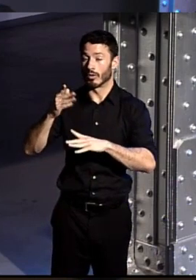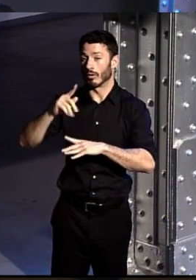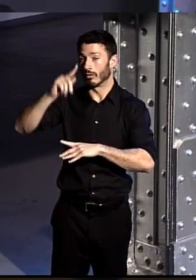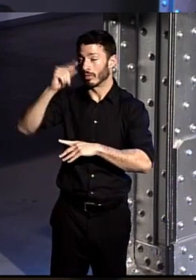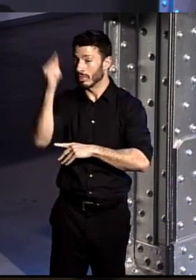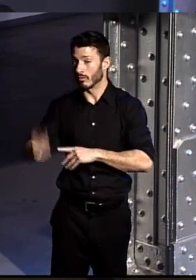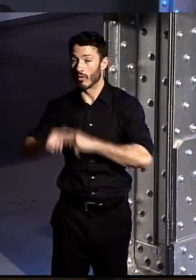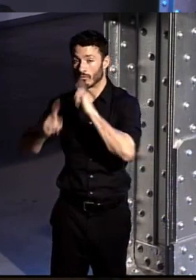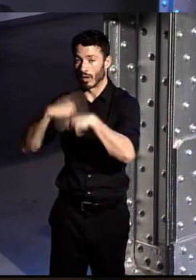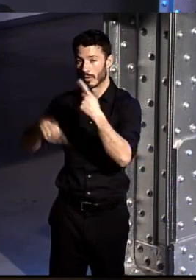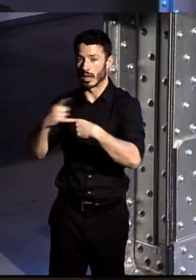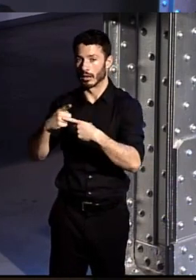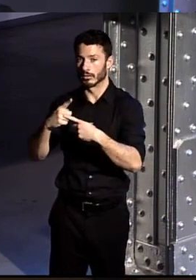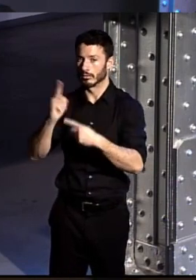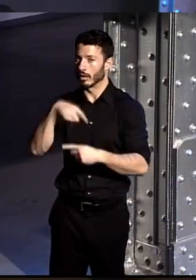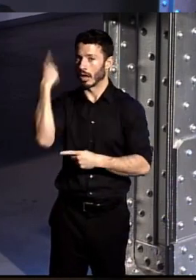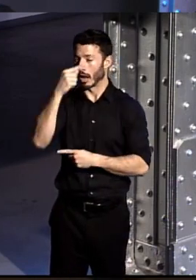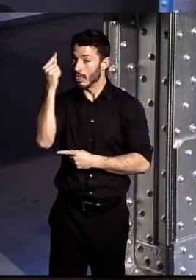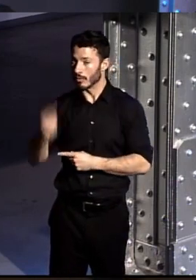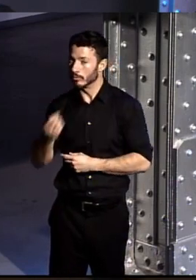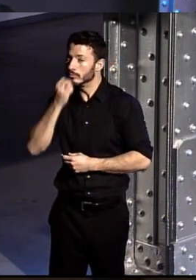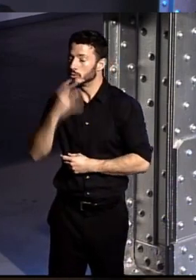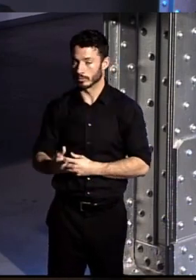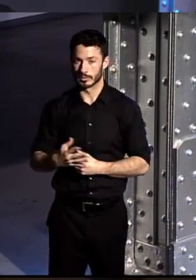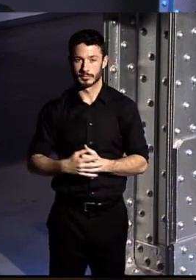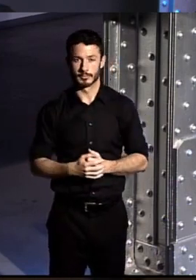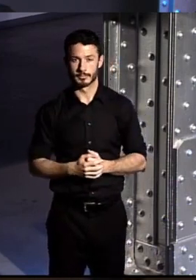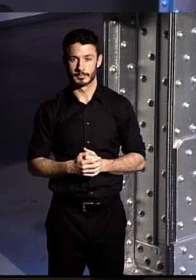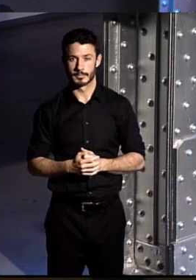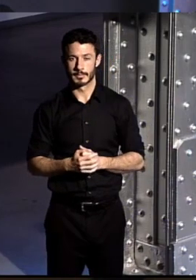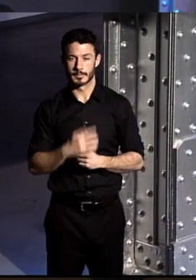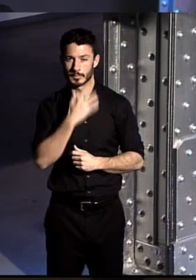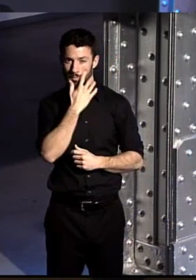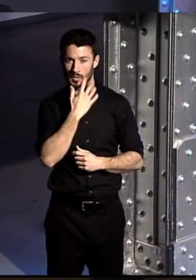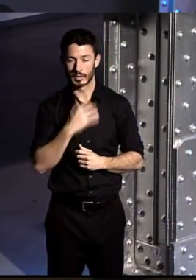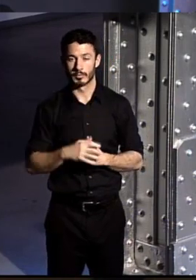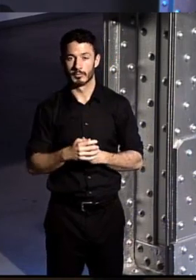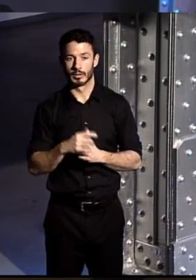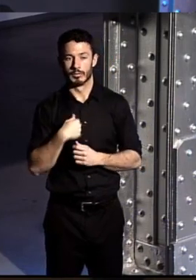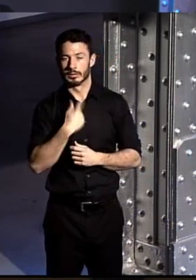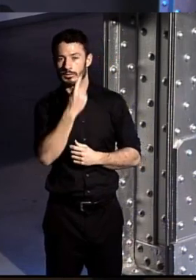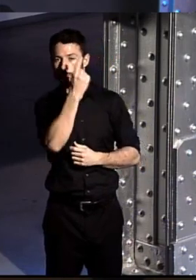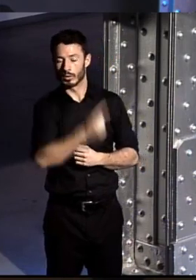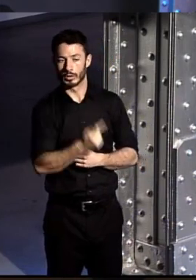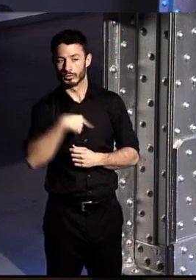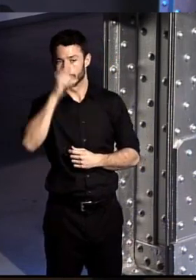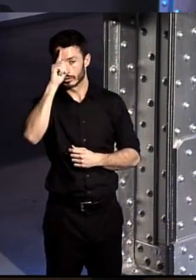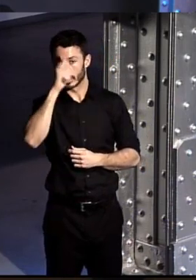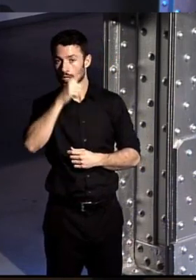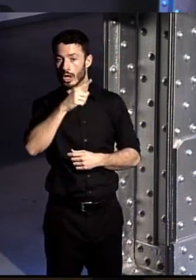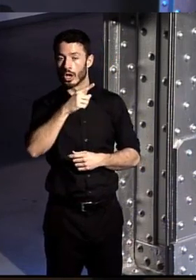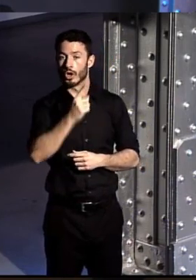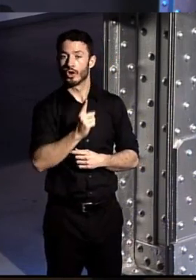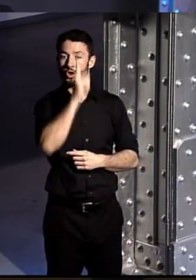esa protagonista. Sin embargo, sí que hay un buen retrato que yo no sé cómo es que Bennett es capaz de hacerlo. En Norte contra